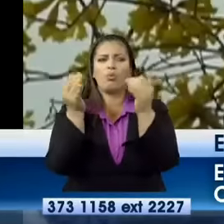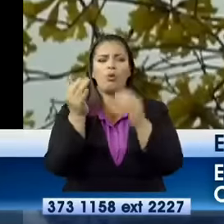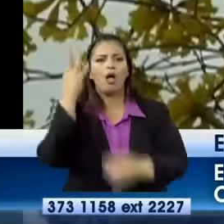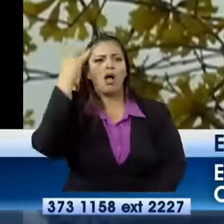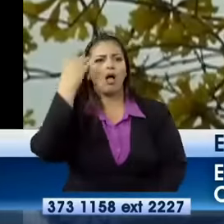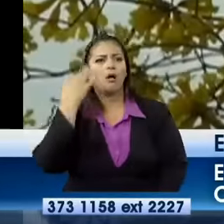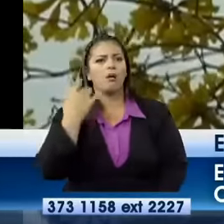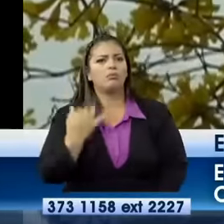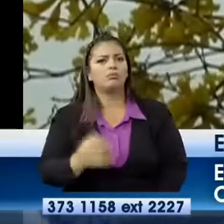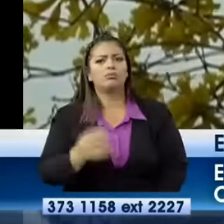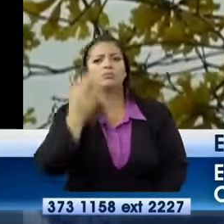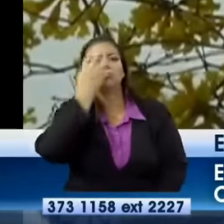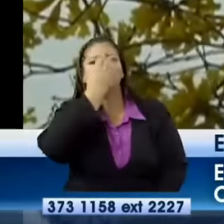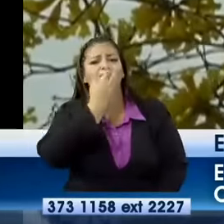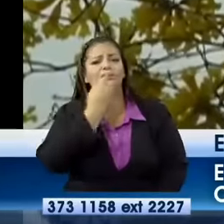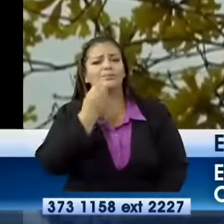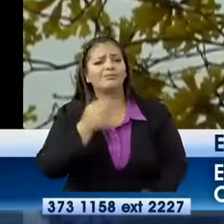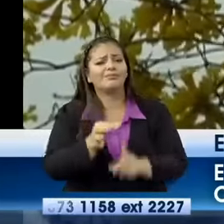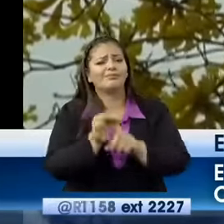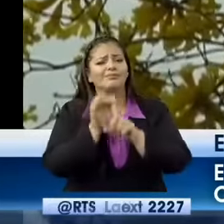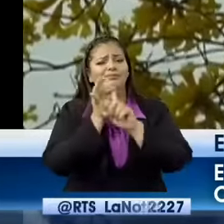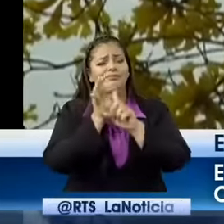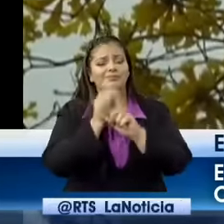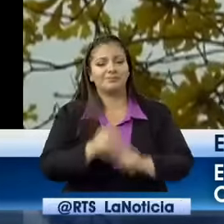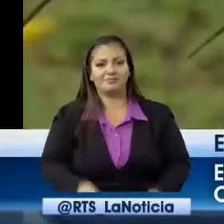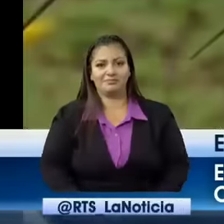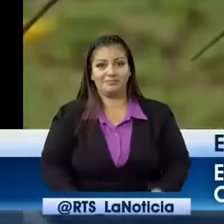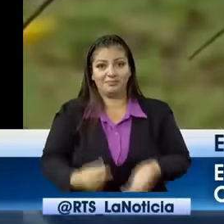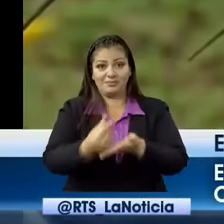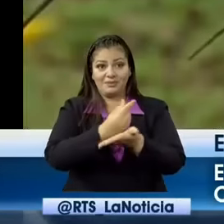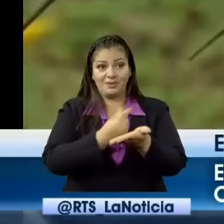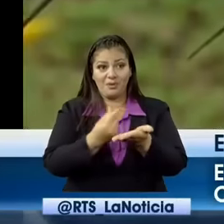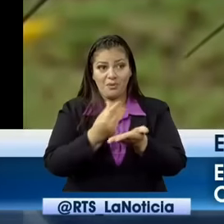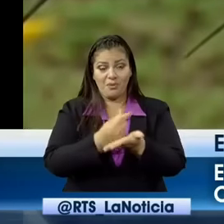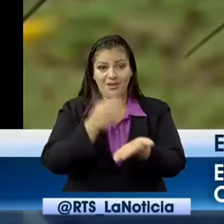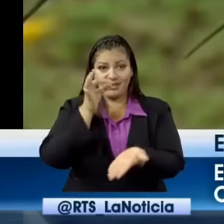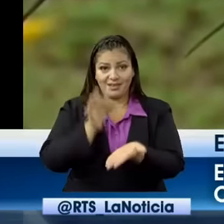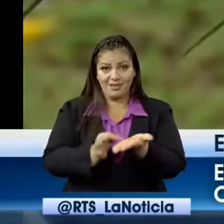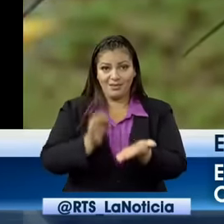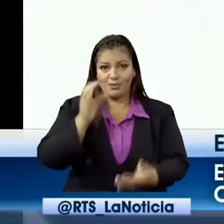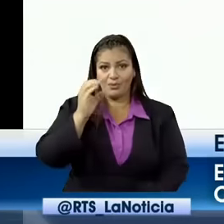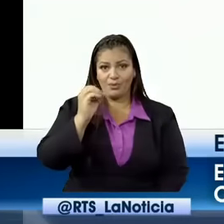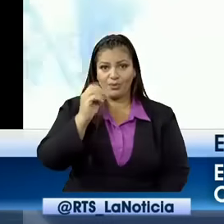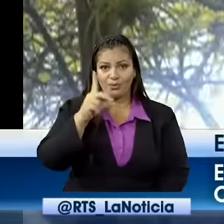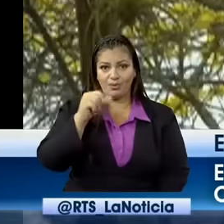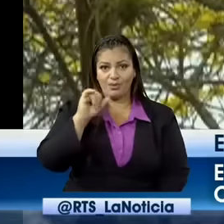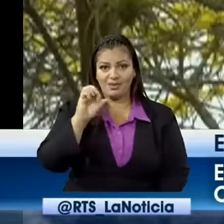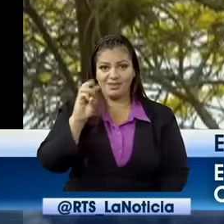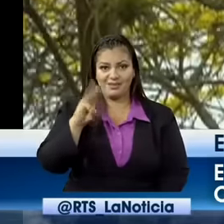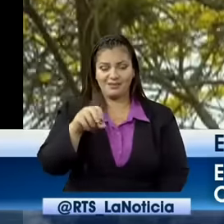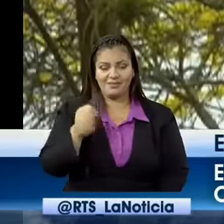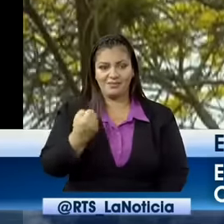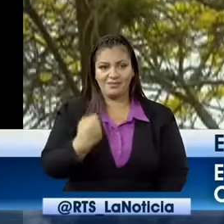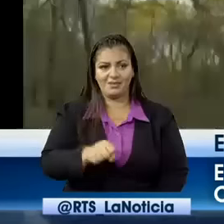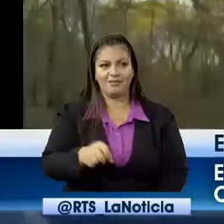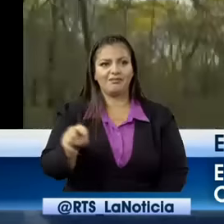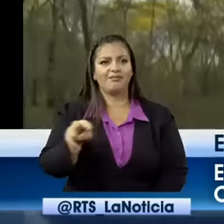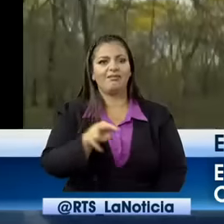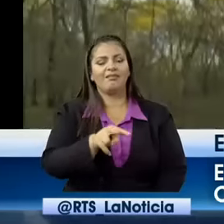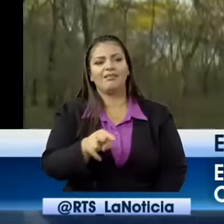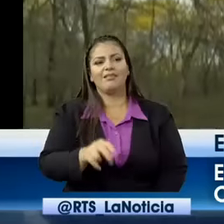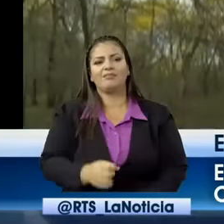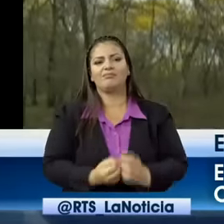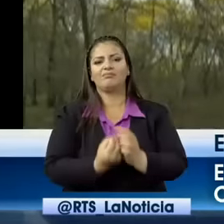único en la provincia del guayas se puede admirar este espectáculo en la hacienda las abras del cantón colimes